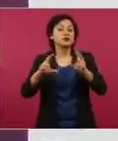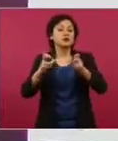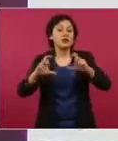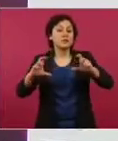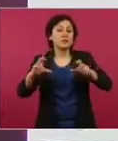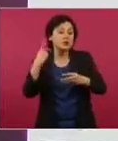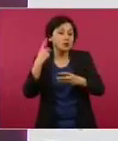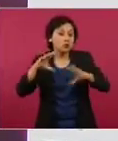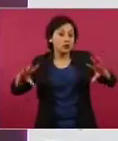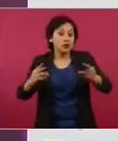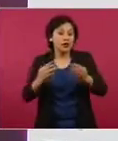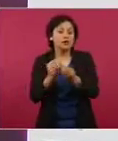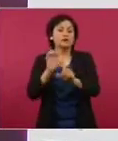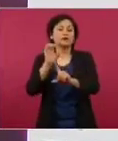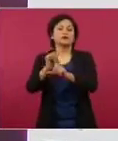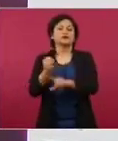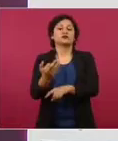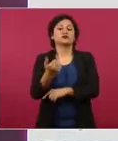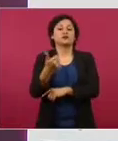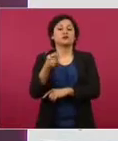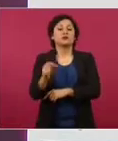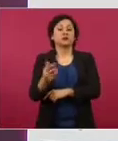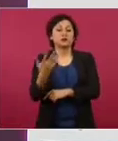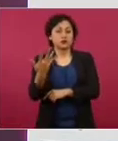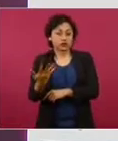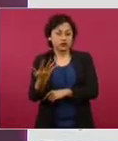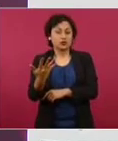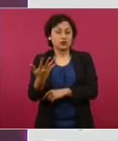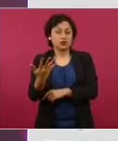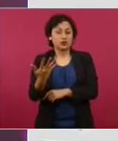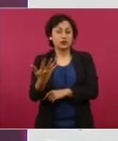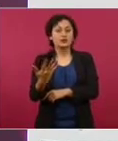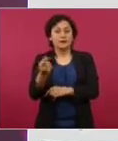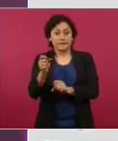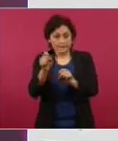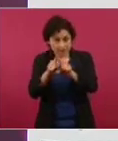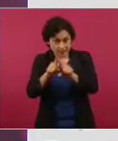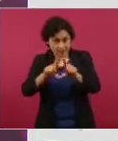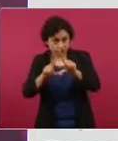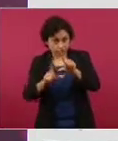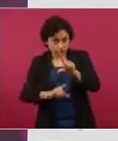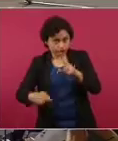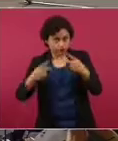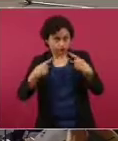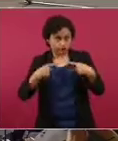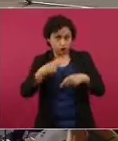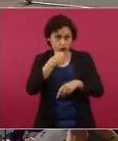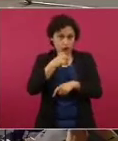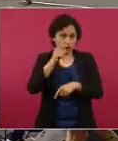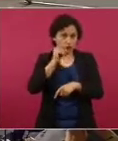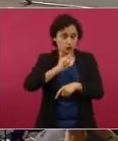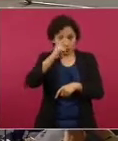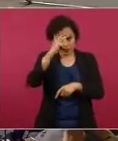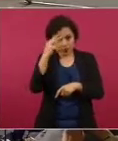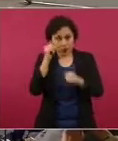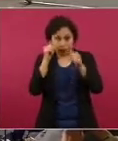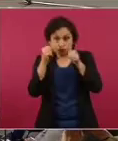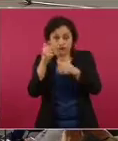al 56.5% de estos 66.4 millones de mexicanas y mexicanos. Para concluir